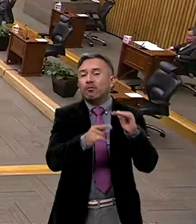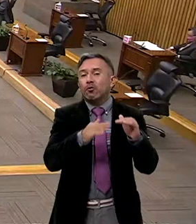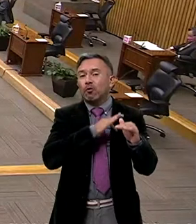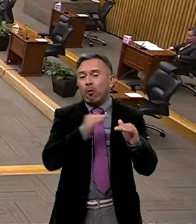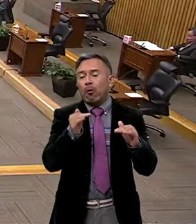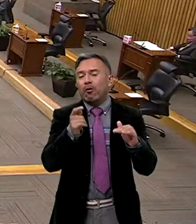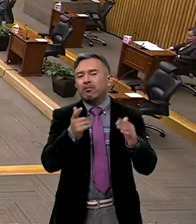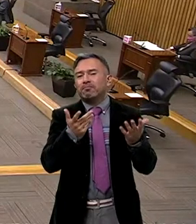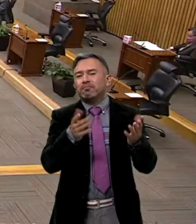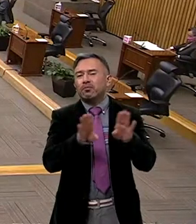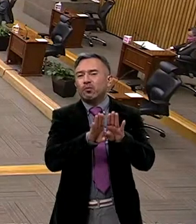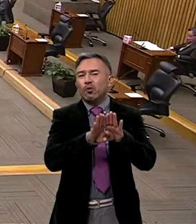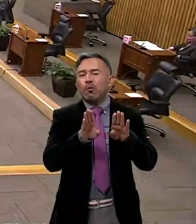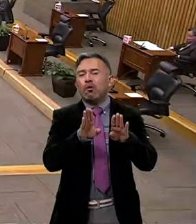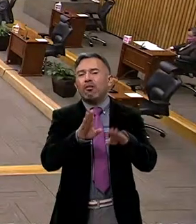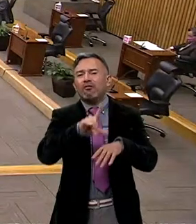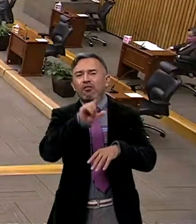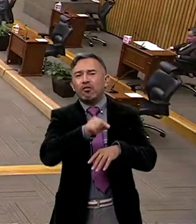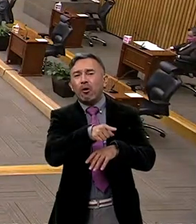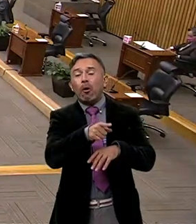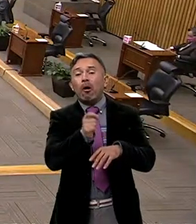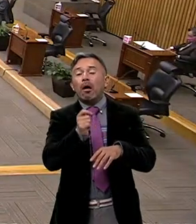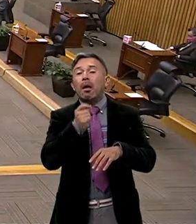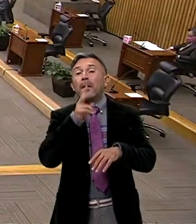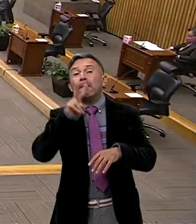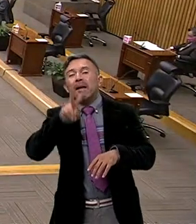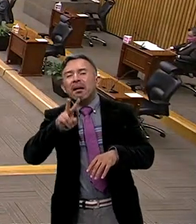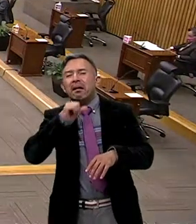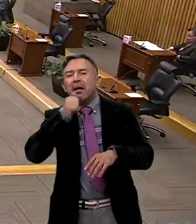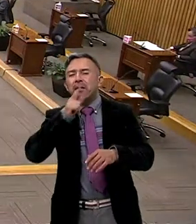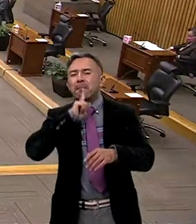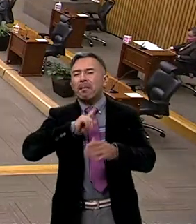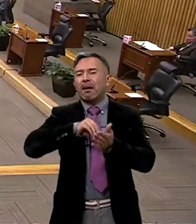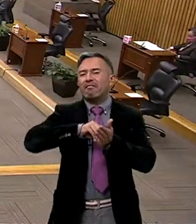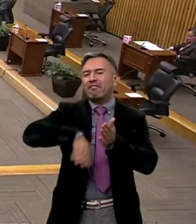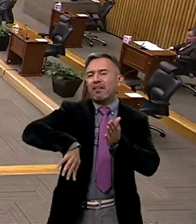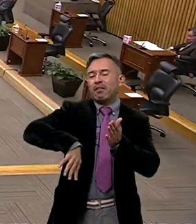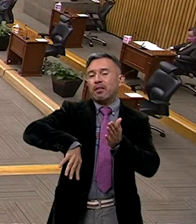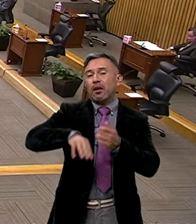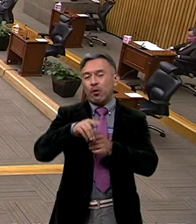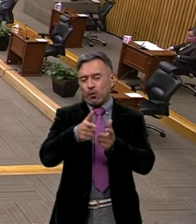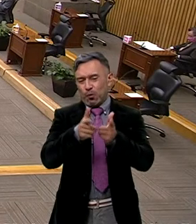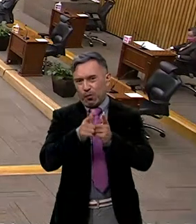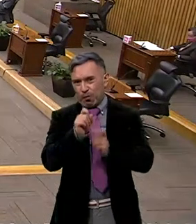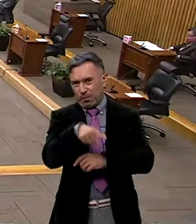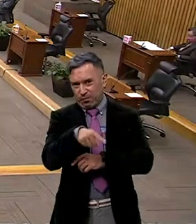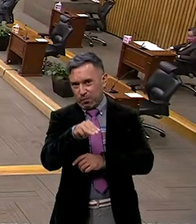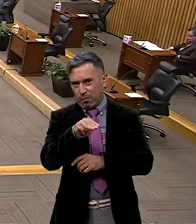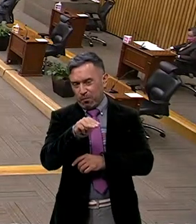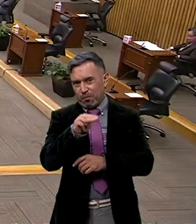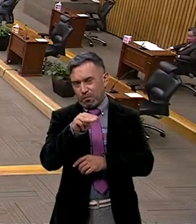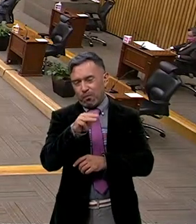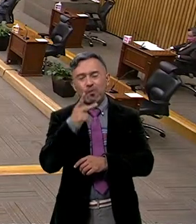post verdad morena y su presidente lópez obrador s